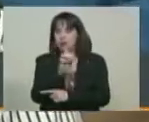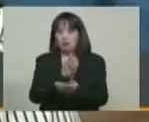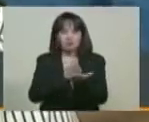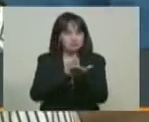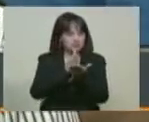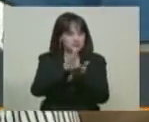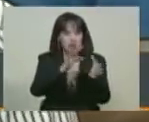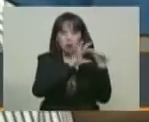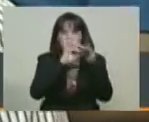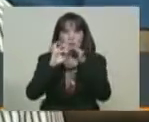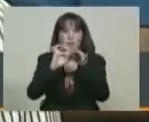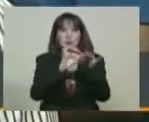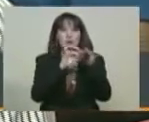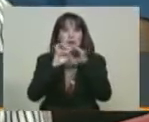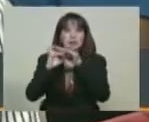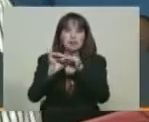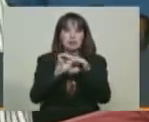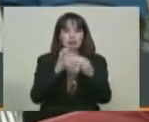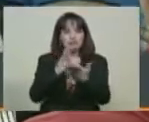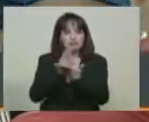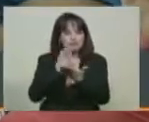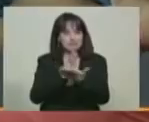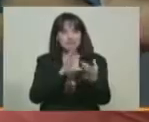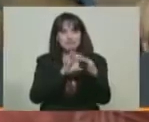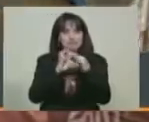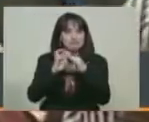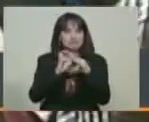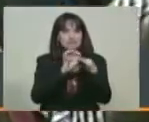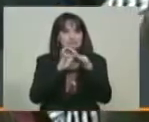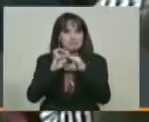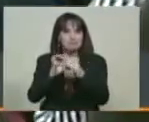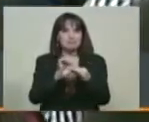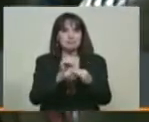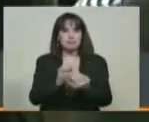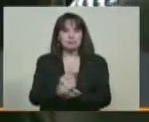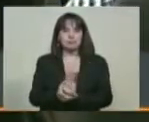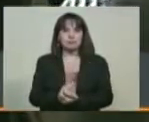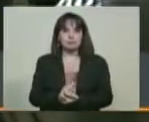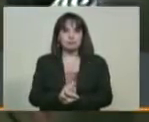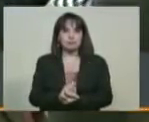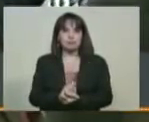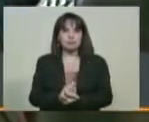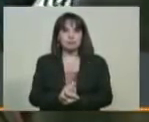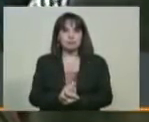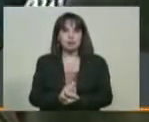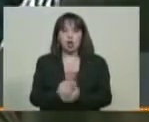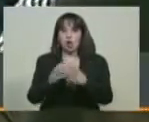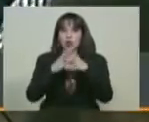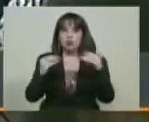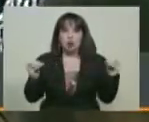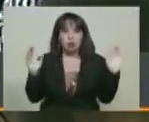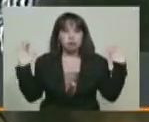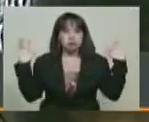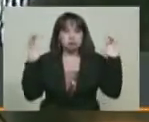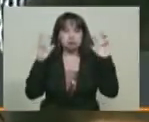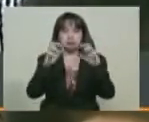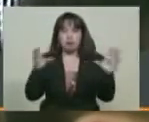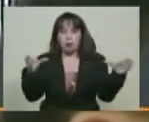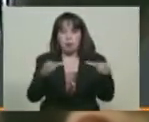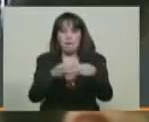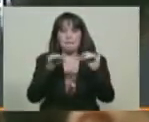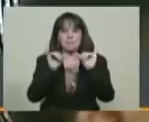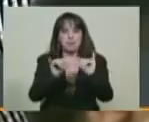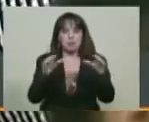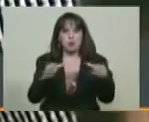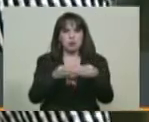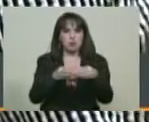nuestro. Nuestro camino es unitario, somos uno, como dice